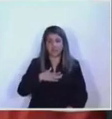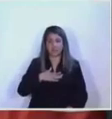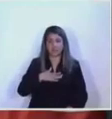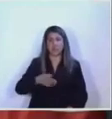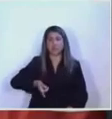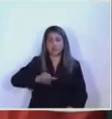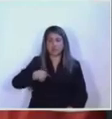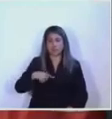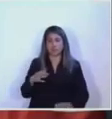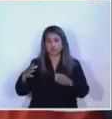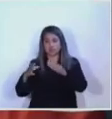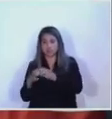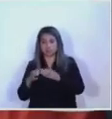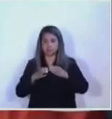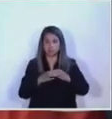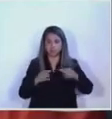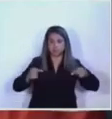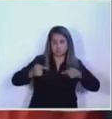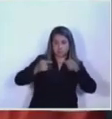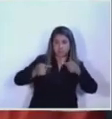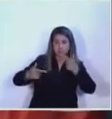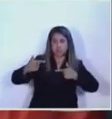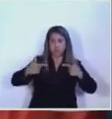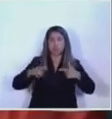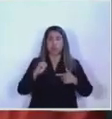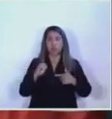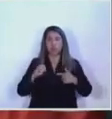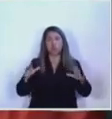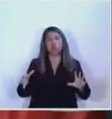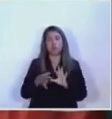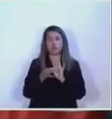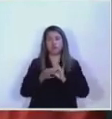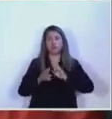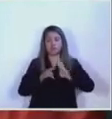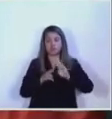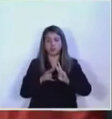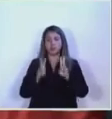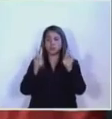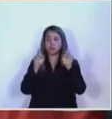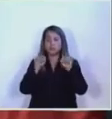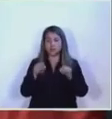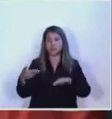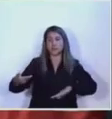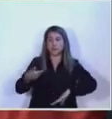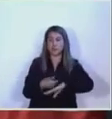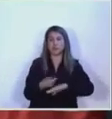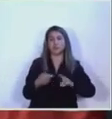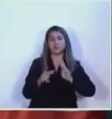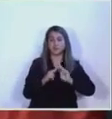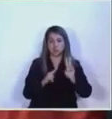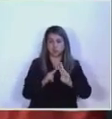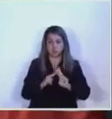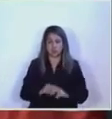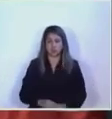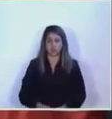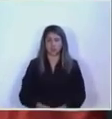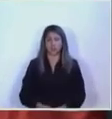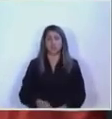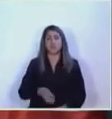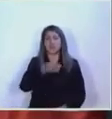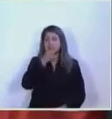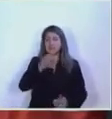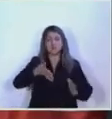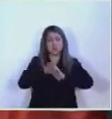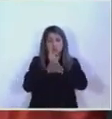nuestras posiciones o vamos a avanzar unidos resolviendo los temas que ésta nos demanda solucionar. Dicho todo lo